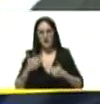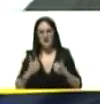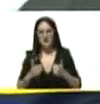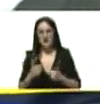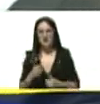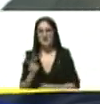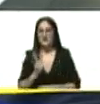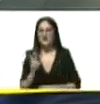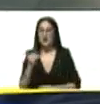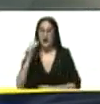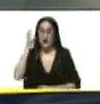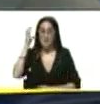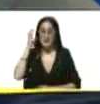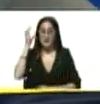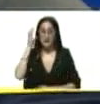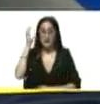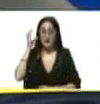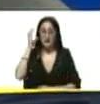Venezuela tiene la capacidad